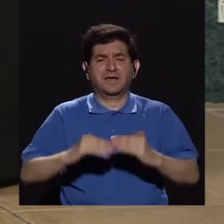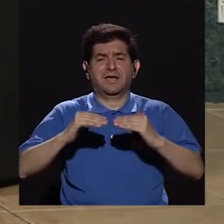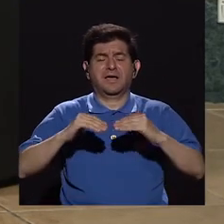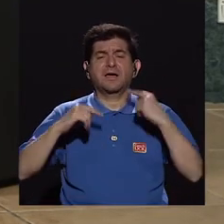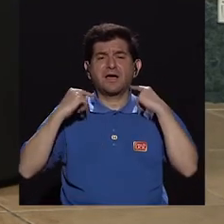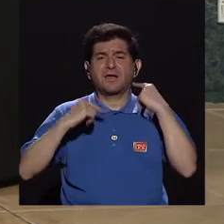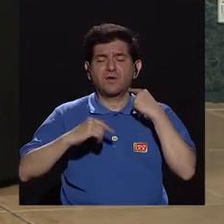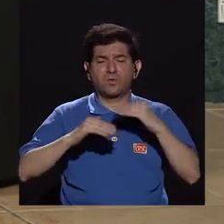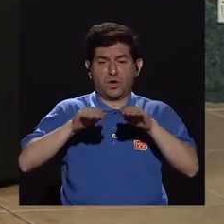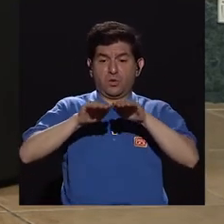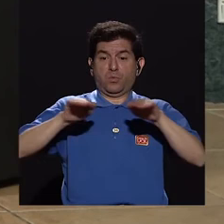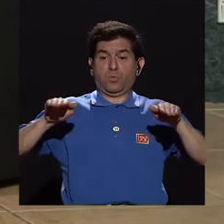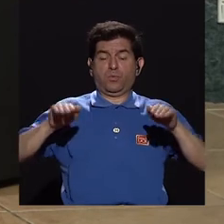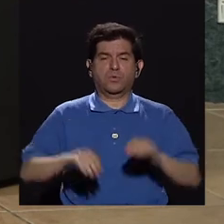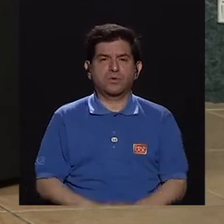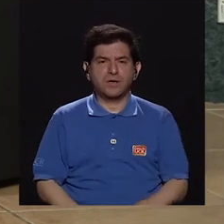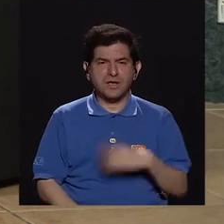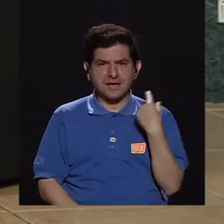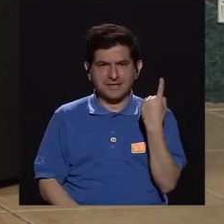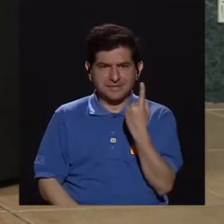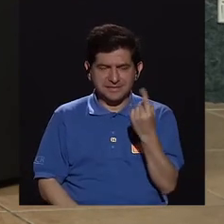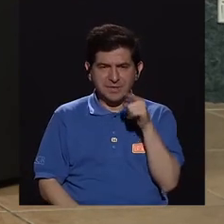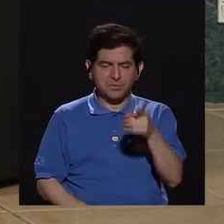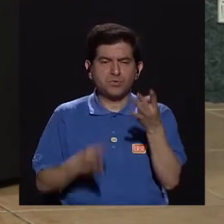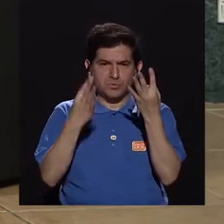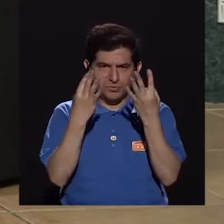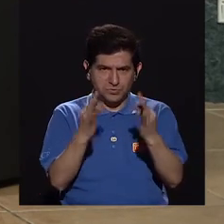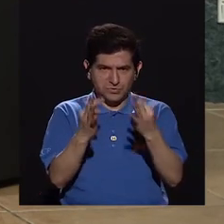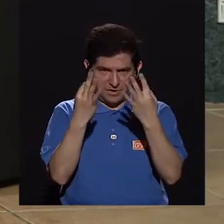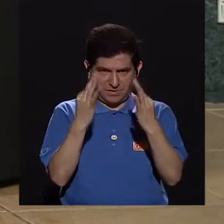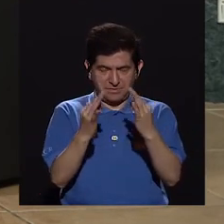extendido. Entonces, la recomendación siempre es colóquese